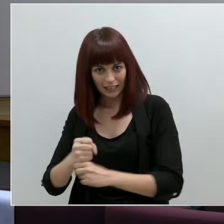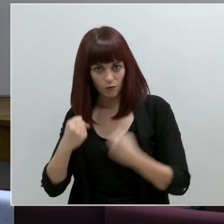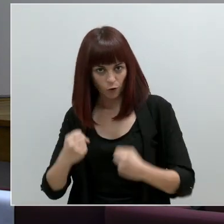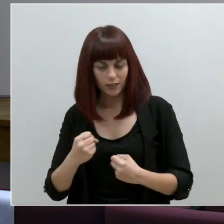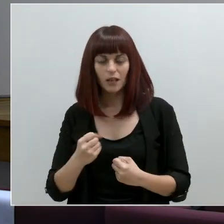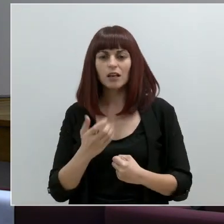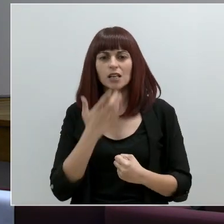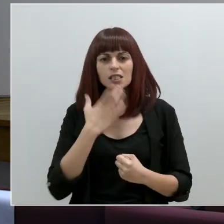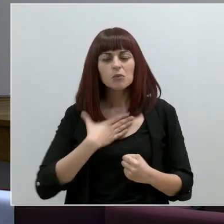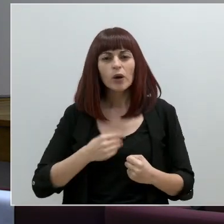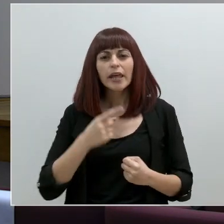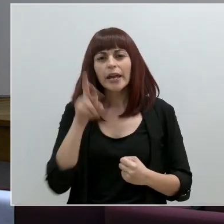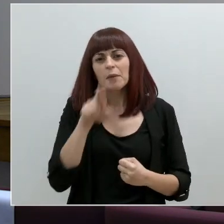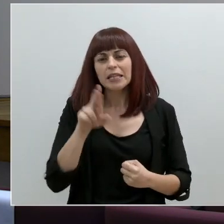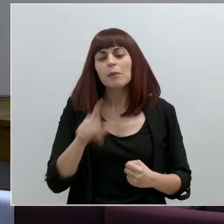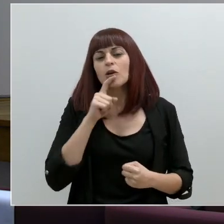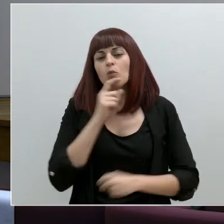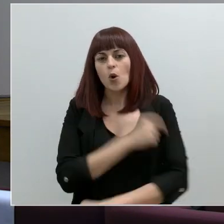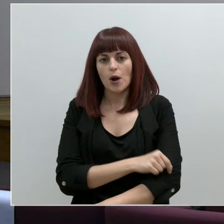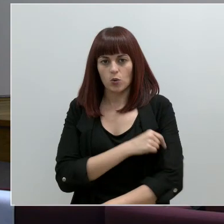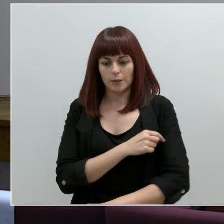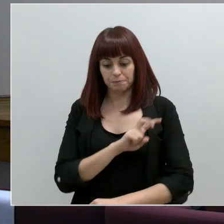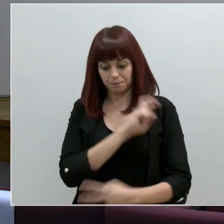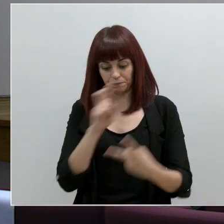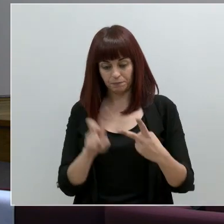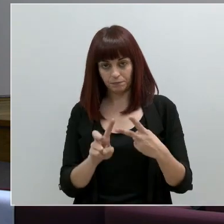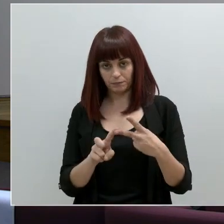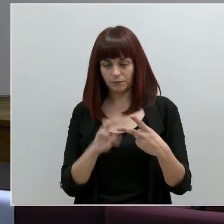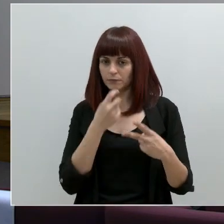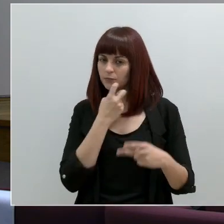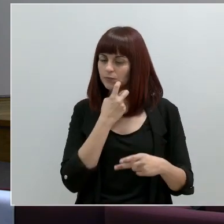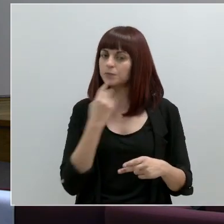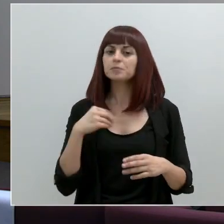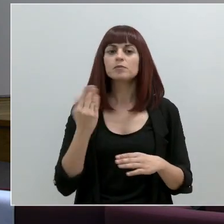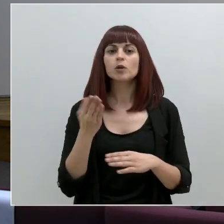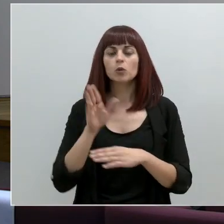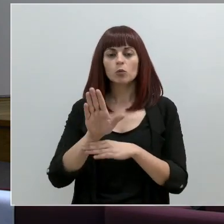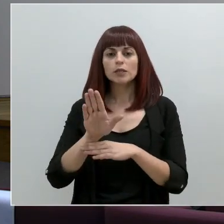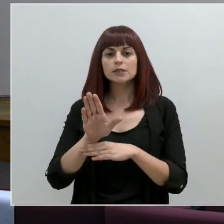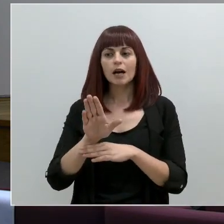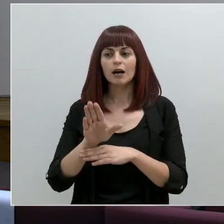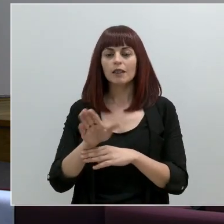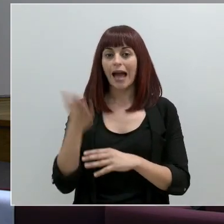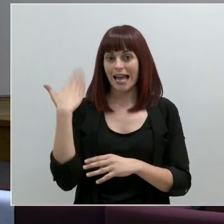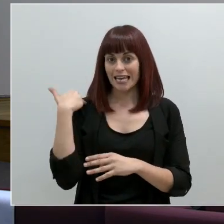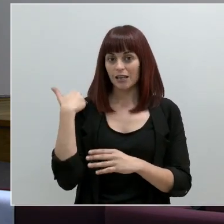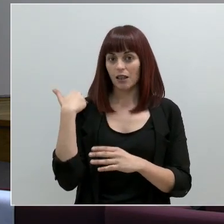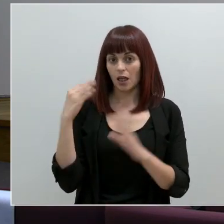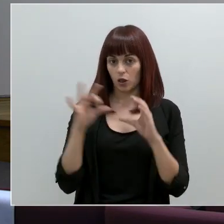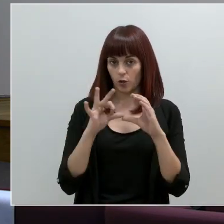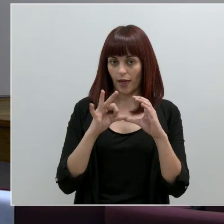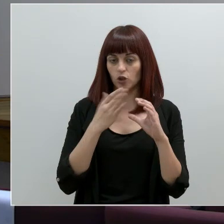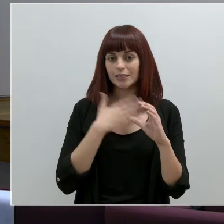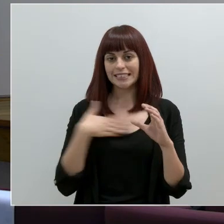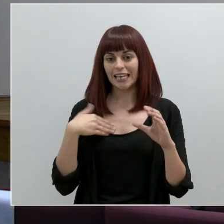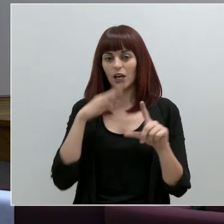va a ser esa vacunación. Y otra es sobre la propuesta que hacía ayer llegar a los medios ciudadanos de ampliar ese